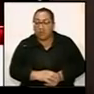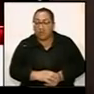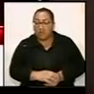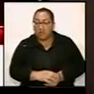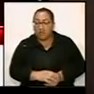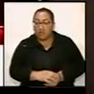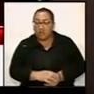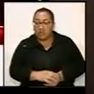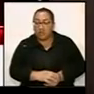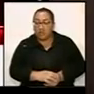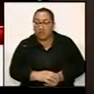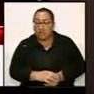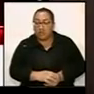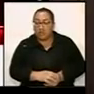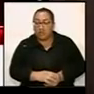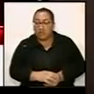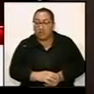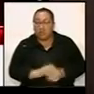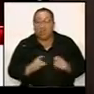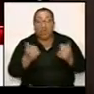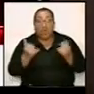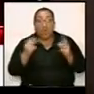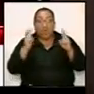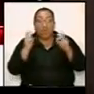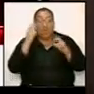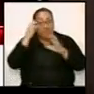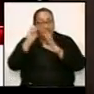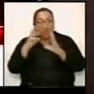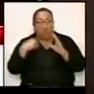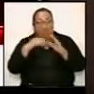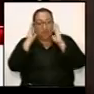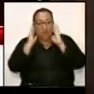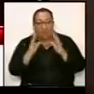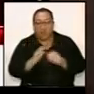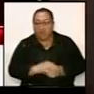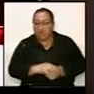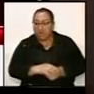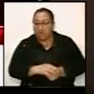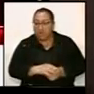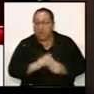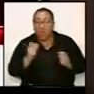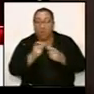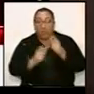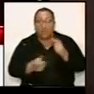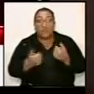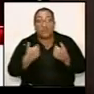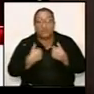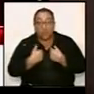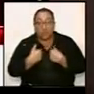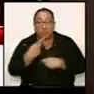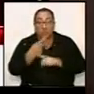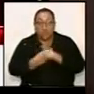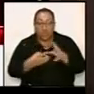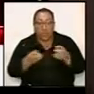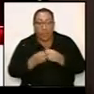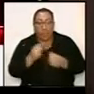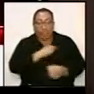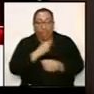minería en sí ocupa nuestra atención. Los congresistas debemos